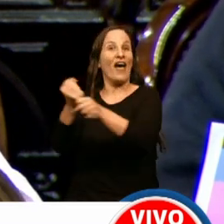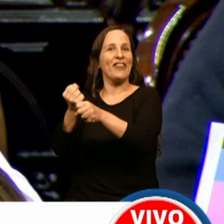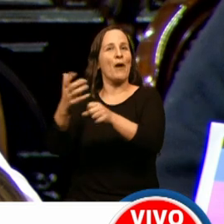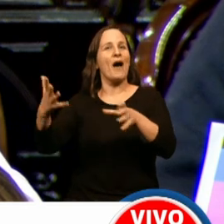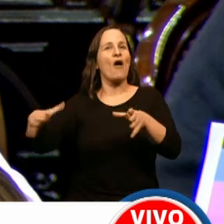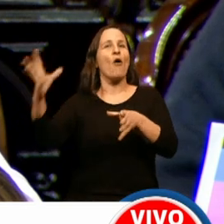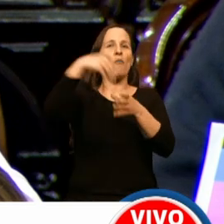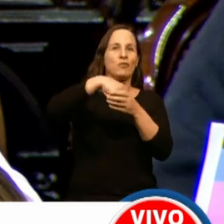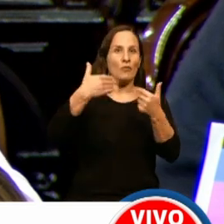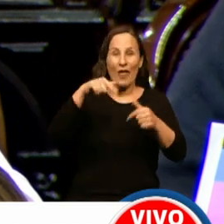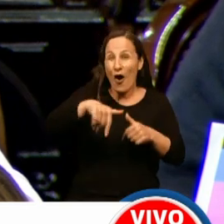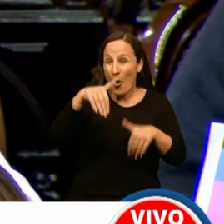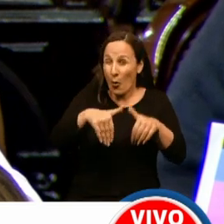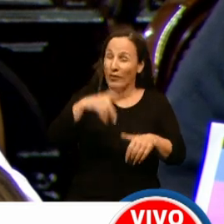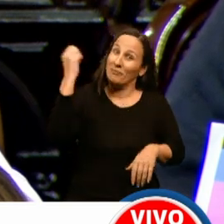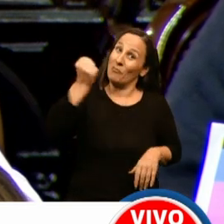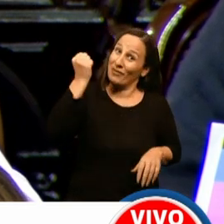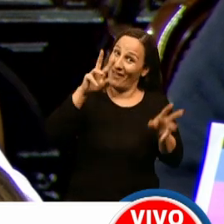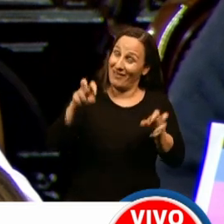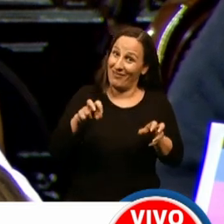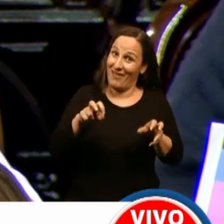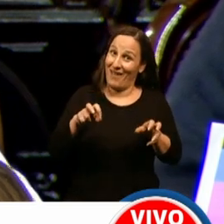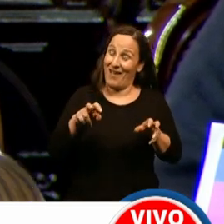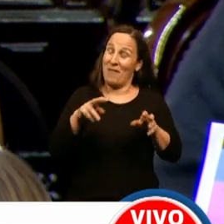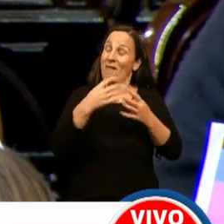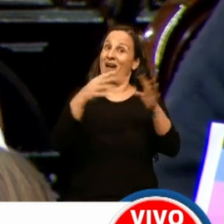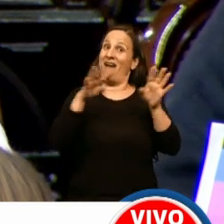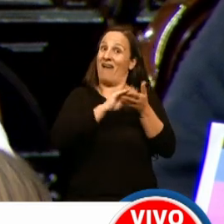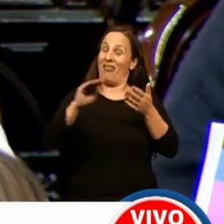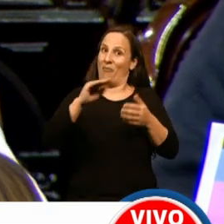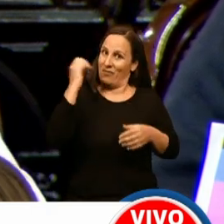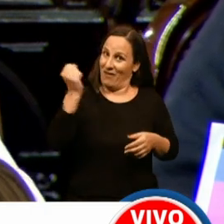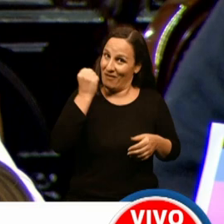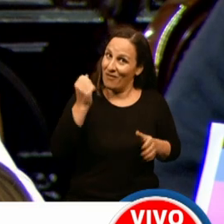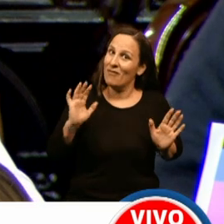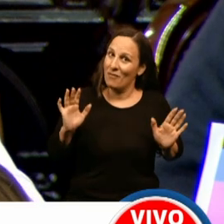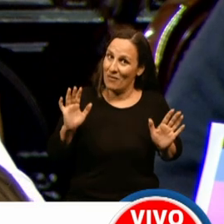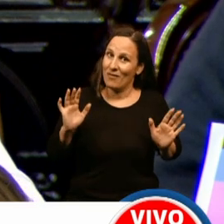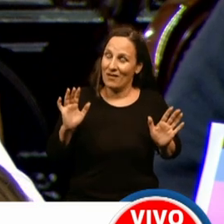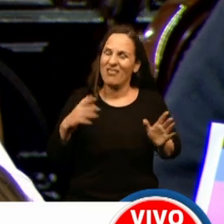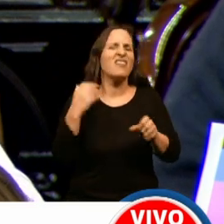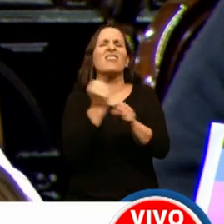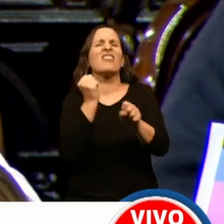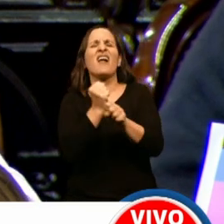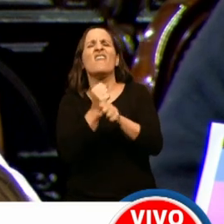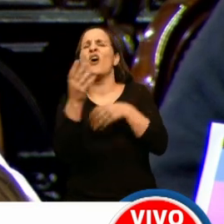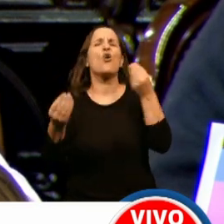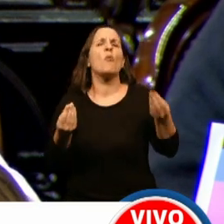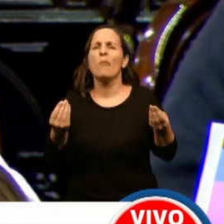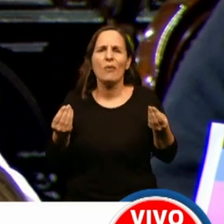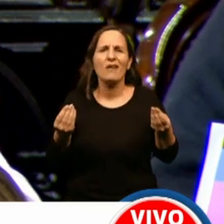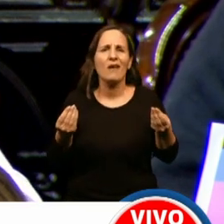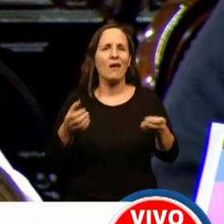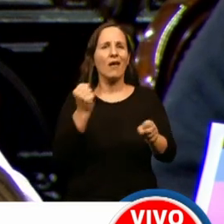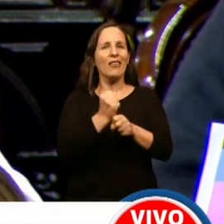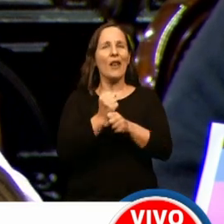importante lo que estamos votando en esta cámara de diputados y diputadas porque es del trabajo porque el trabajo dignifica